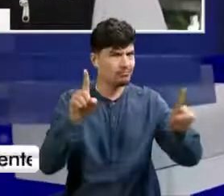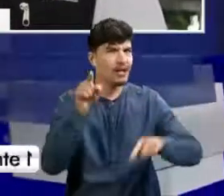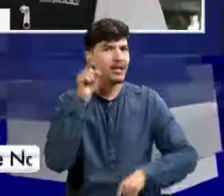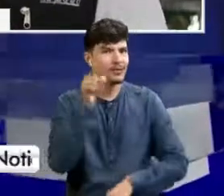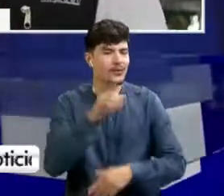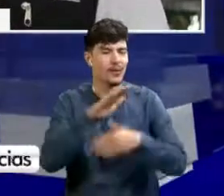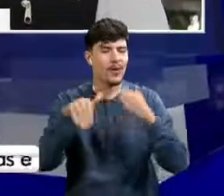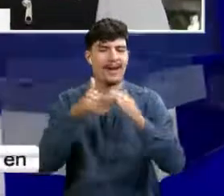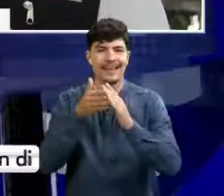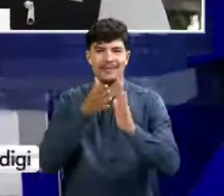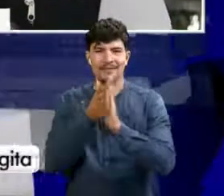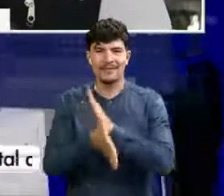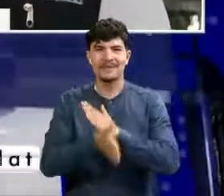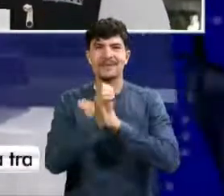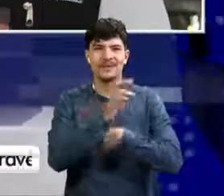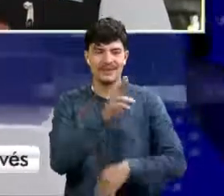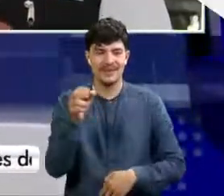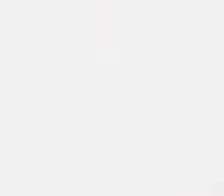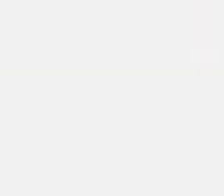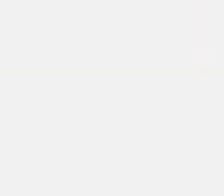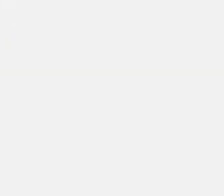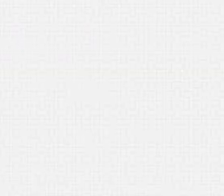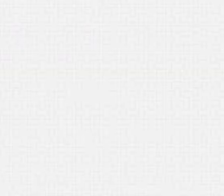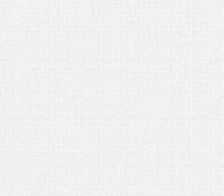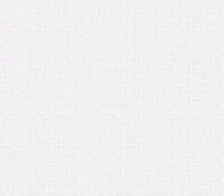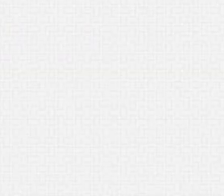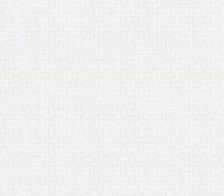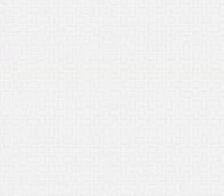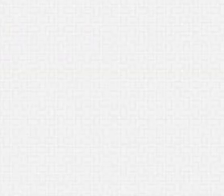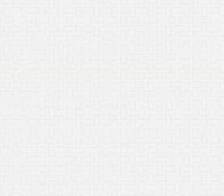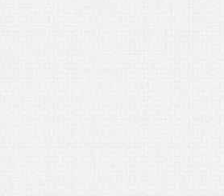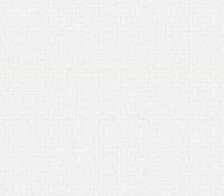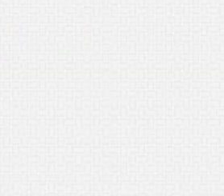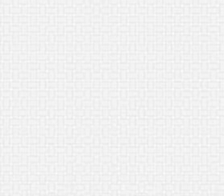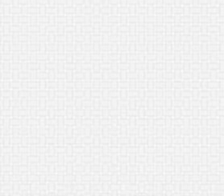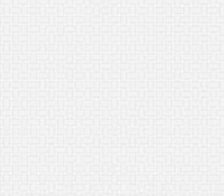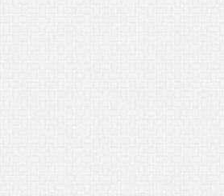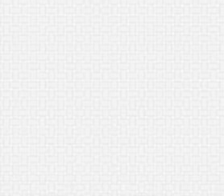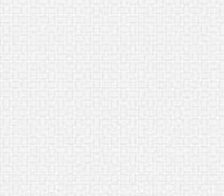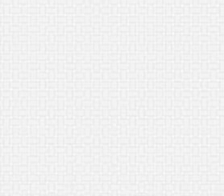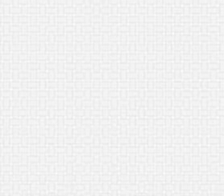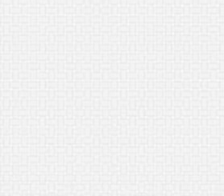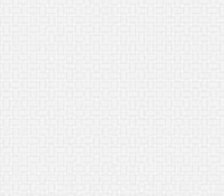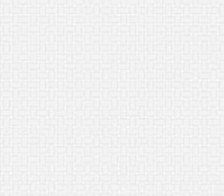cámara de Miguel Rueda, Iván Ávila para Oriente Noticias. Canaltro.com